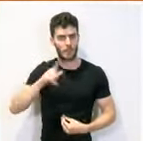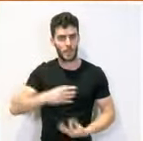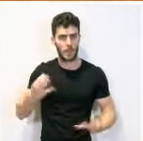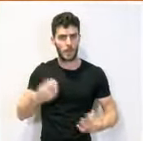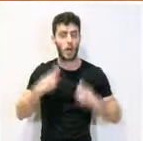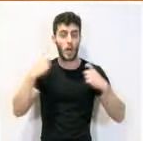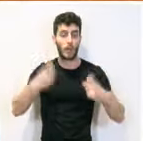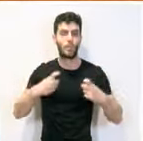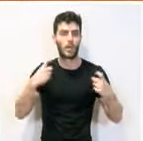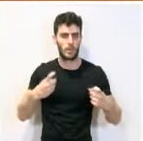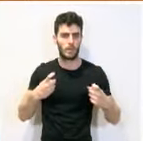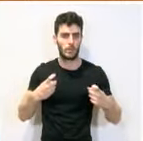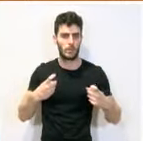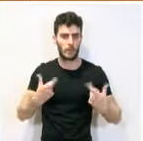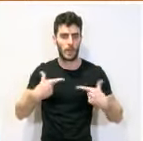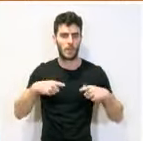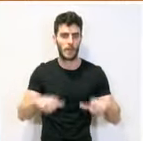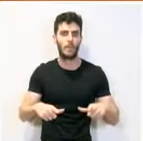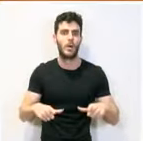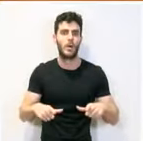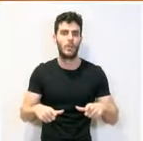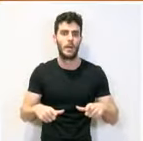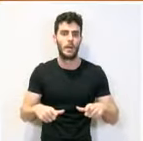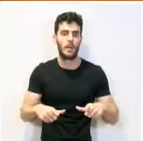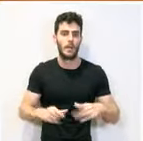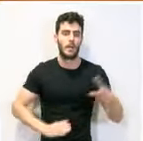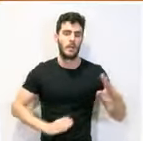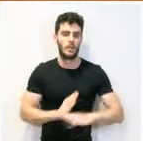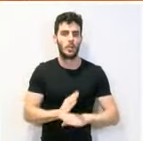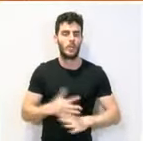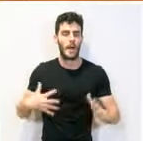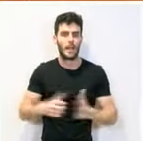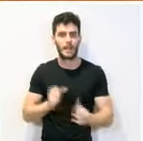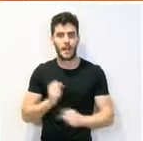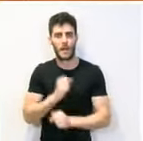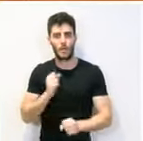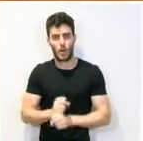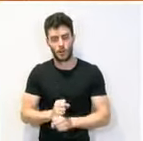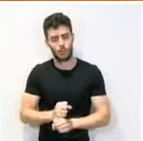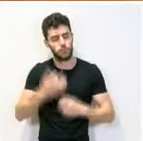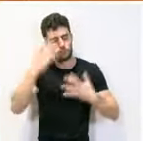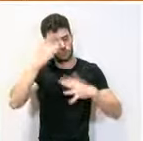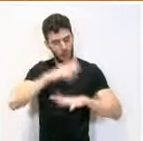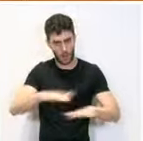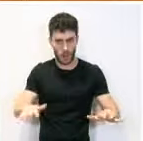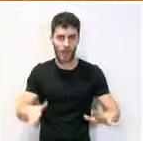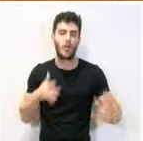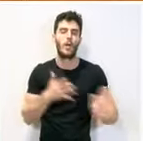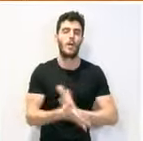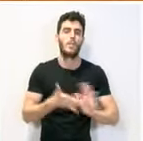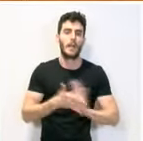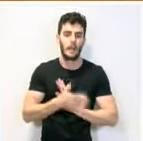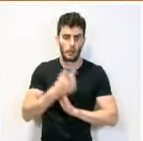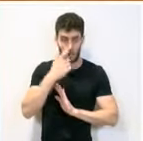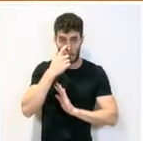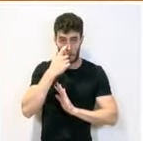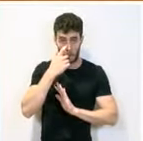esfuerzo que a la plataforma Stop Accidentes Laborales le viene costando, concienciándonos, explicándonos